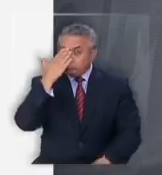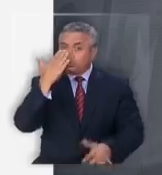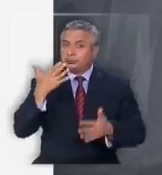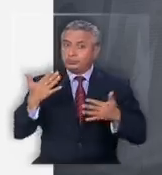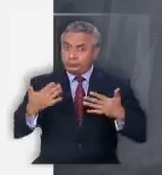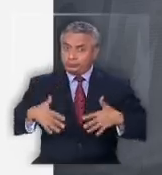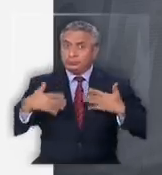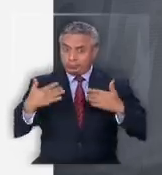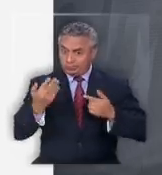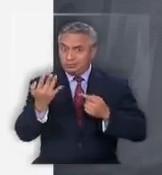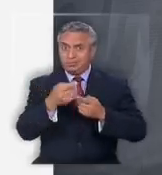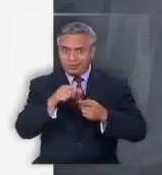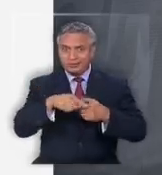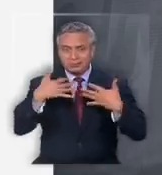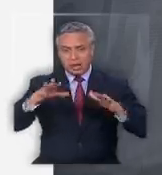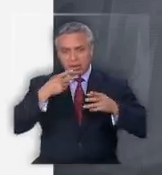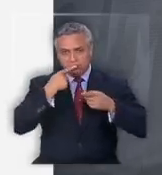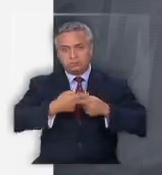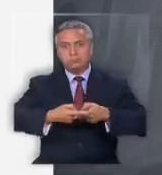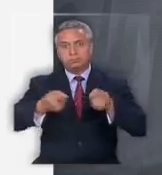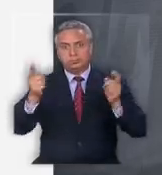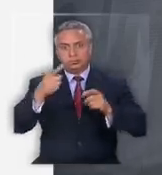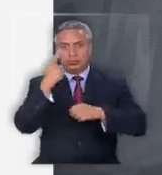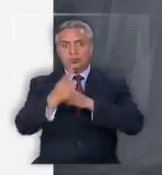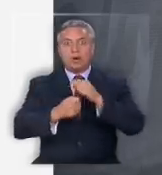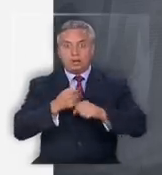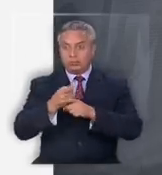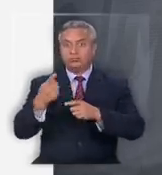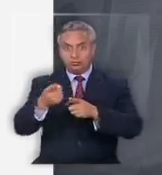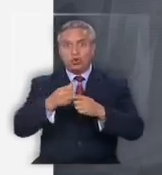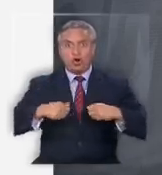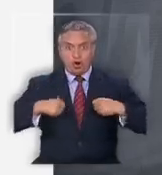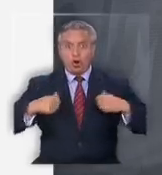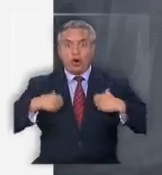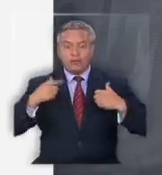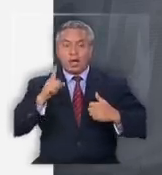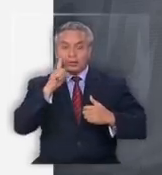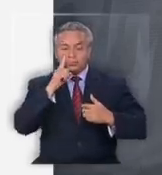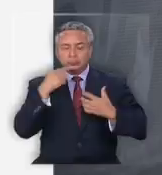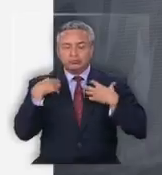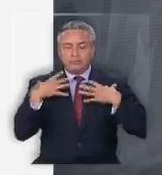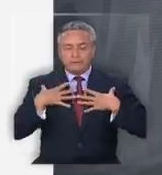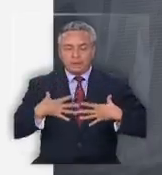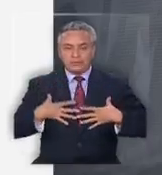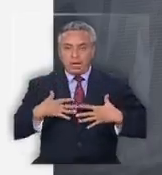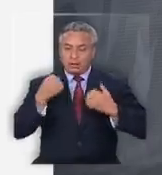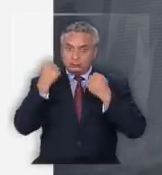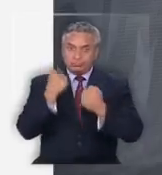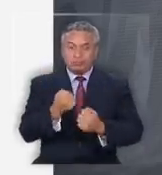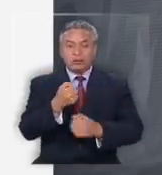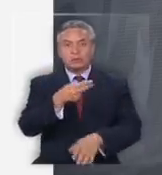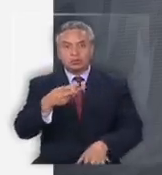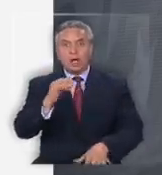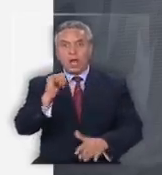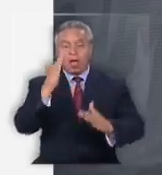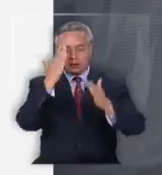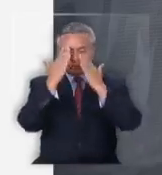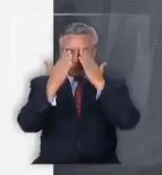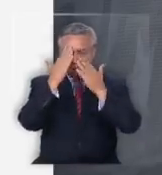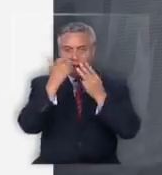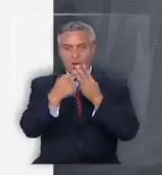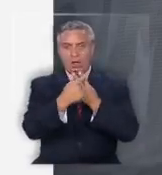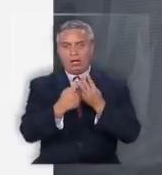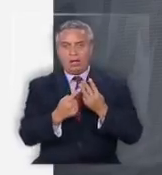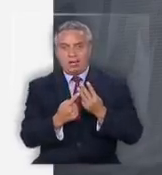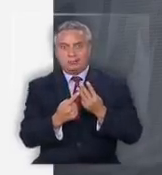dadas a conocer en el último año y que dan cuenta de la realidad de jóvenes que viven agresiones físicas, sexuales y psicológicas. Los detalles